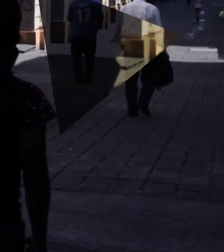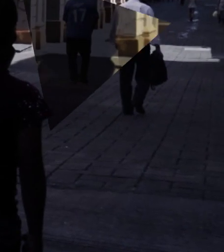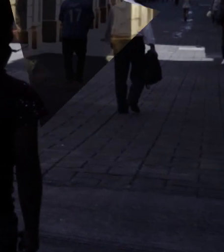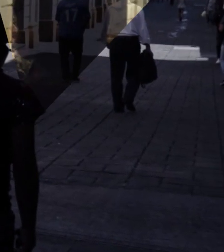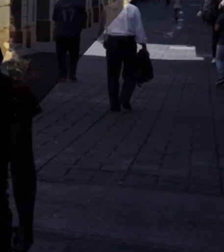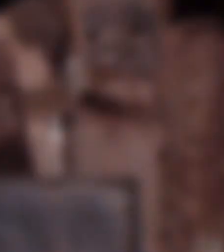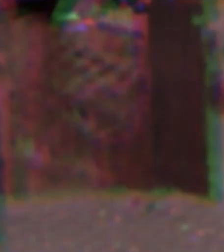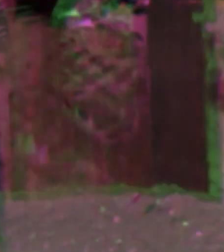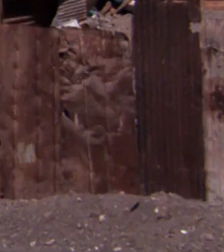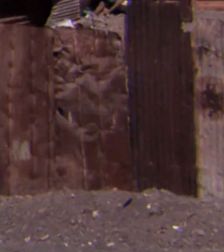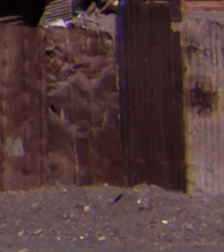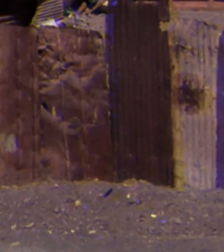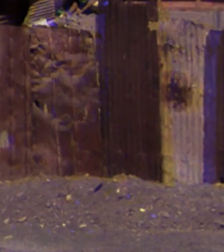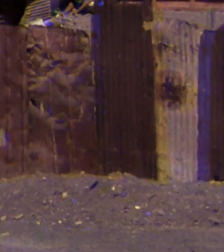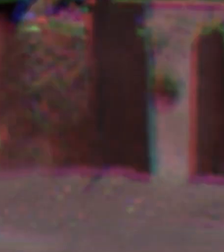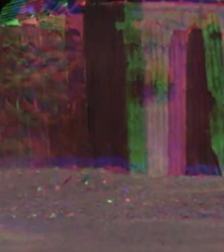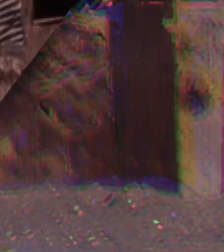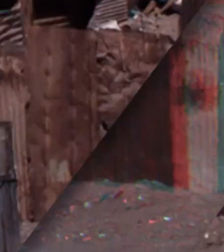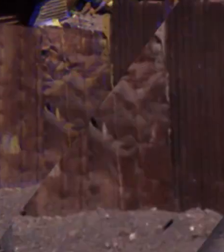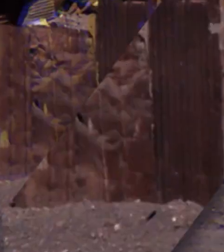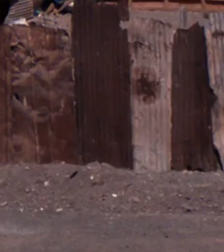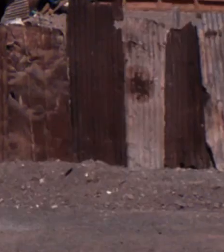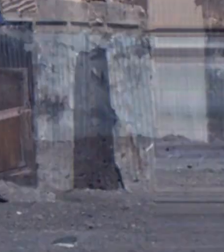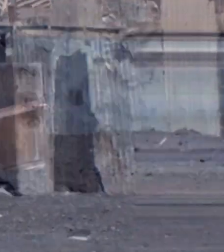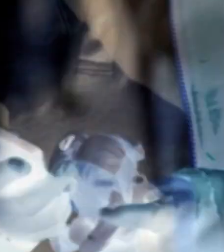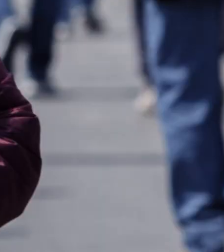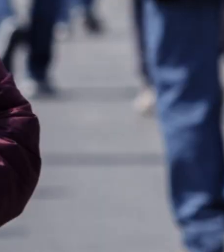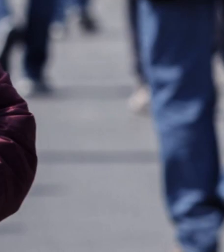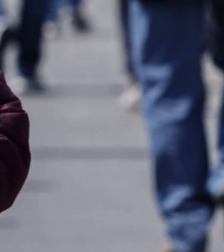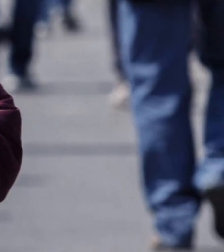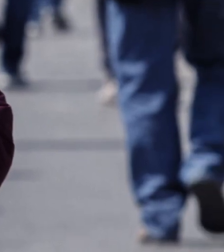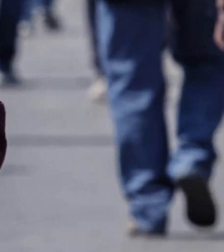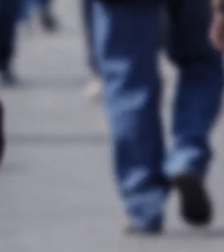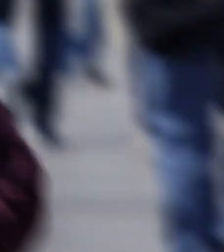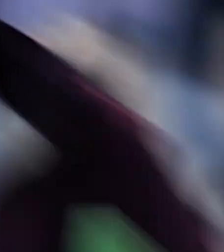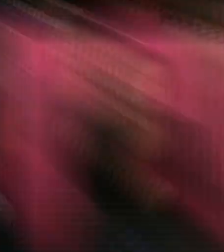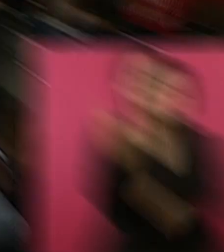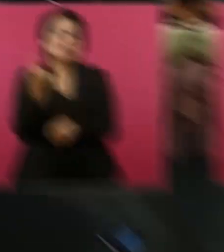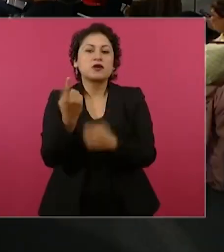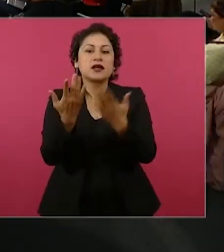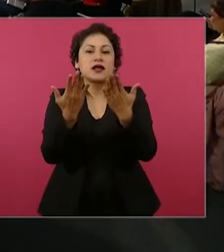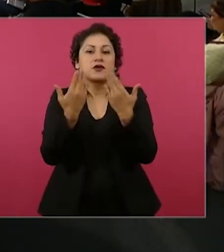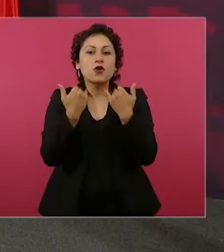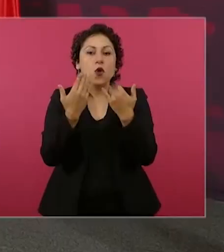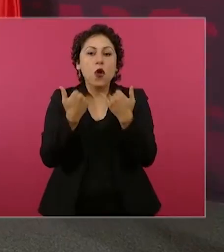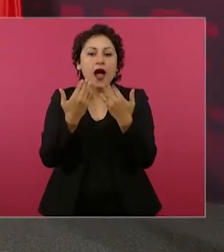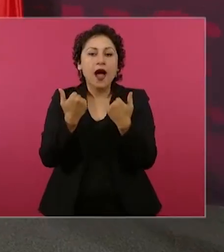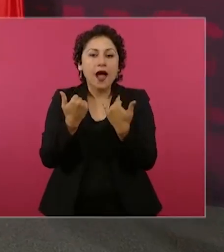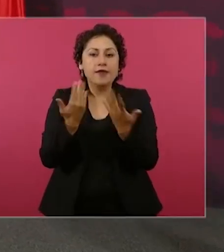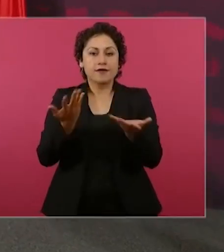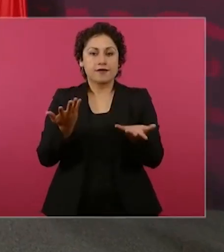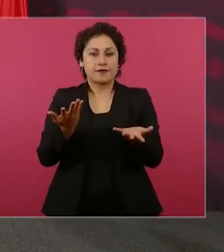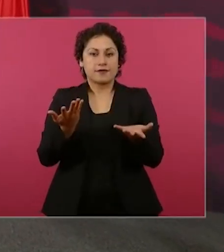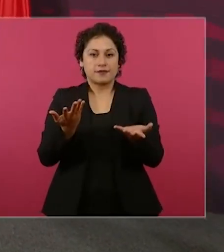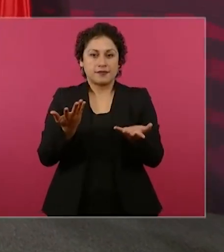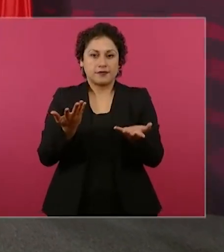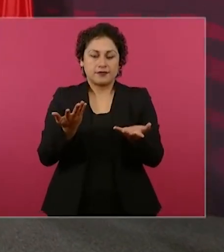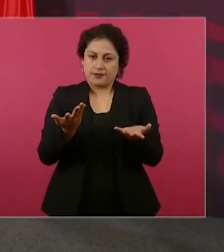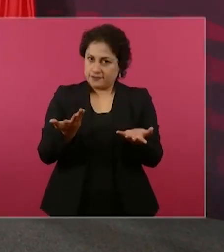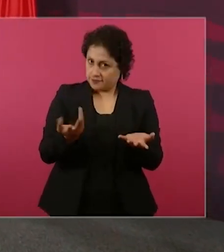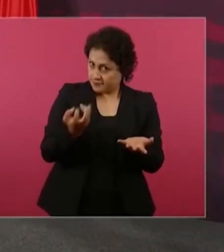la población no tiene internet ni otro acceso a la información más que la televisión aparte de que